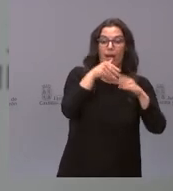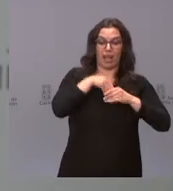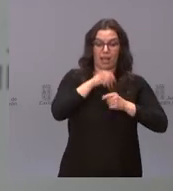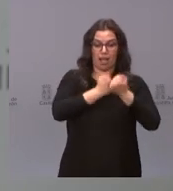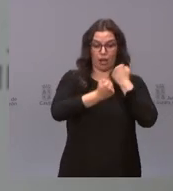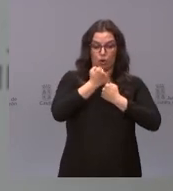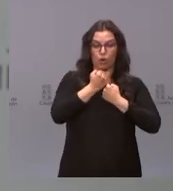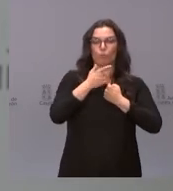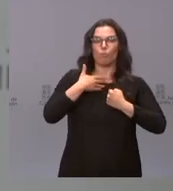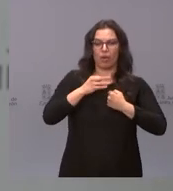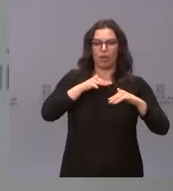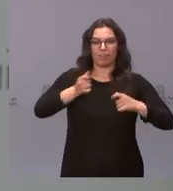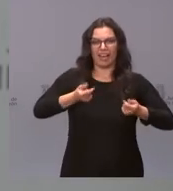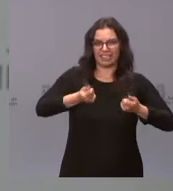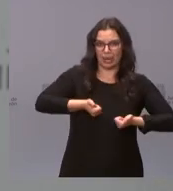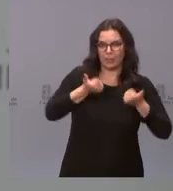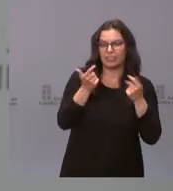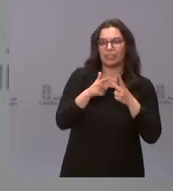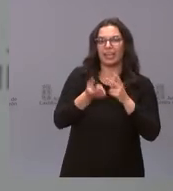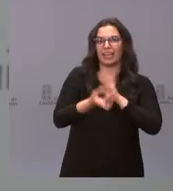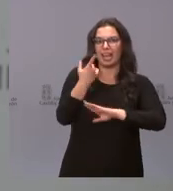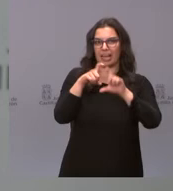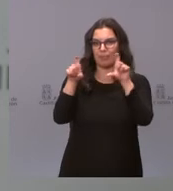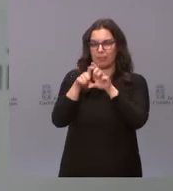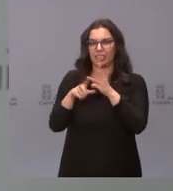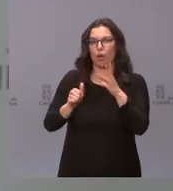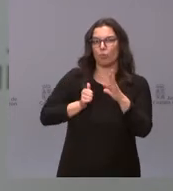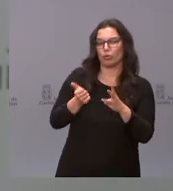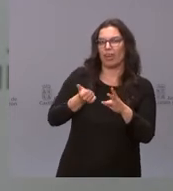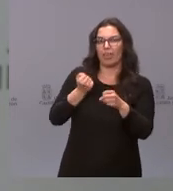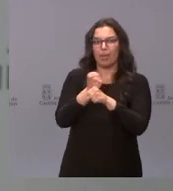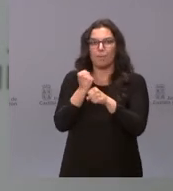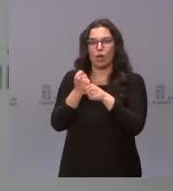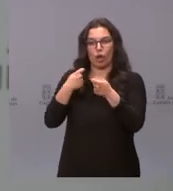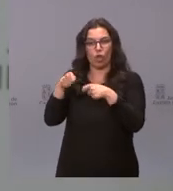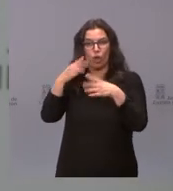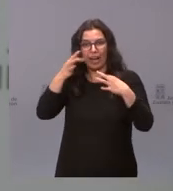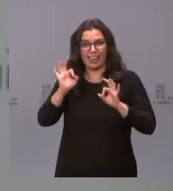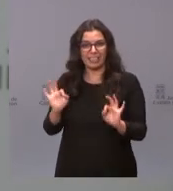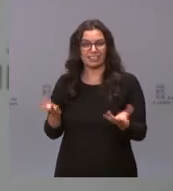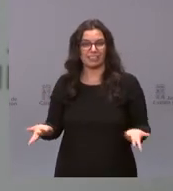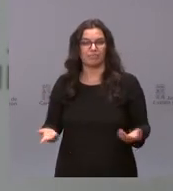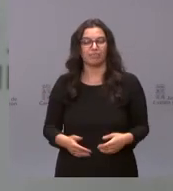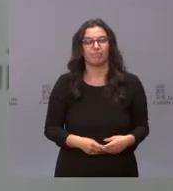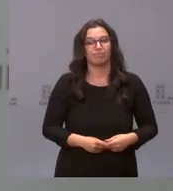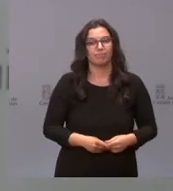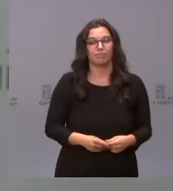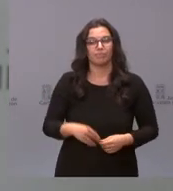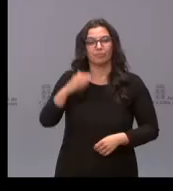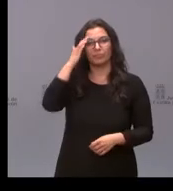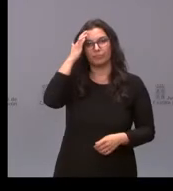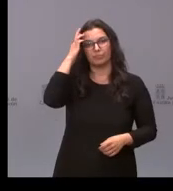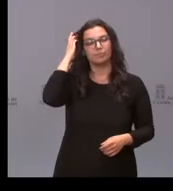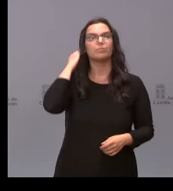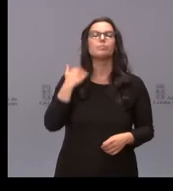nuevas empresas la creación de nuevos oportunidades de empleo y de negocio esa es la realidad había